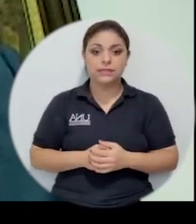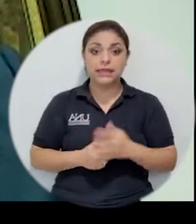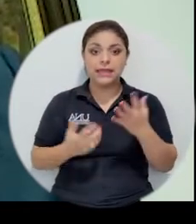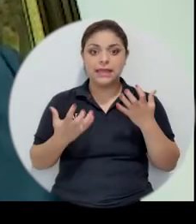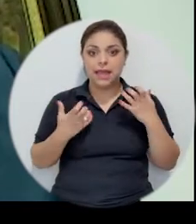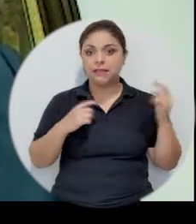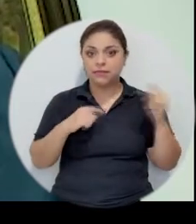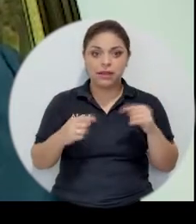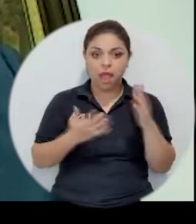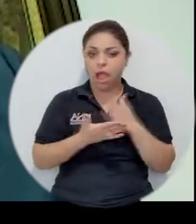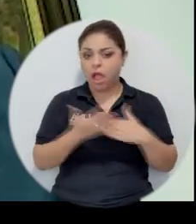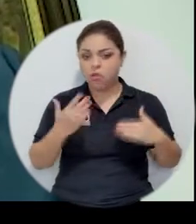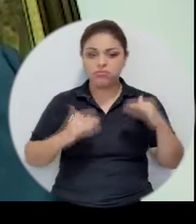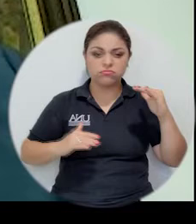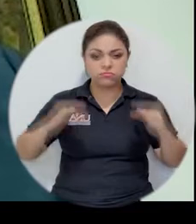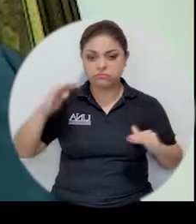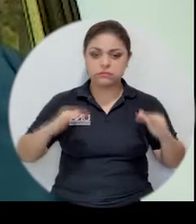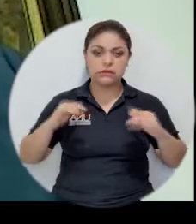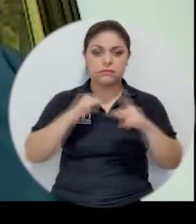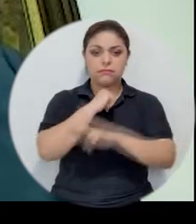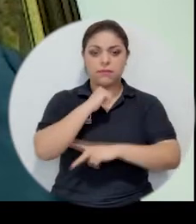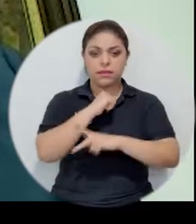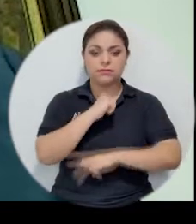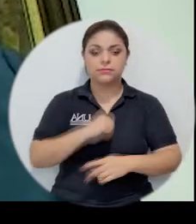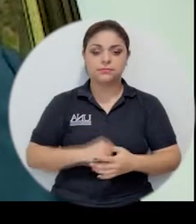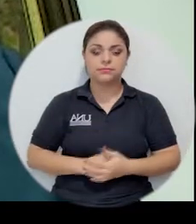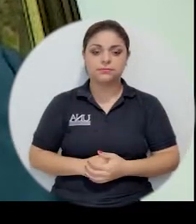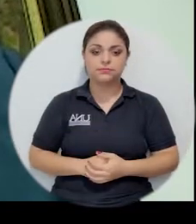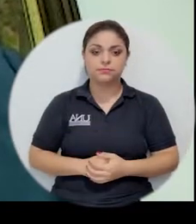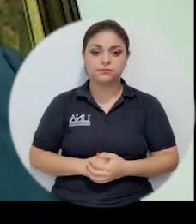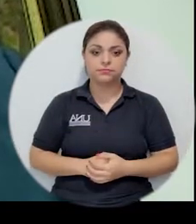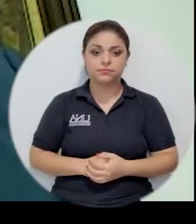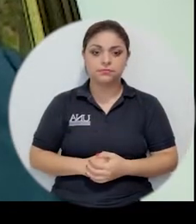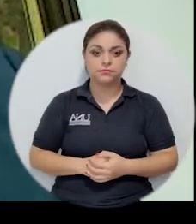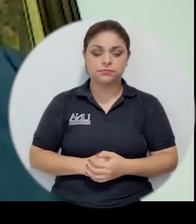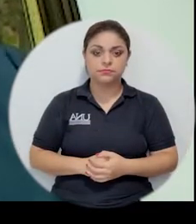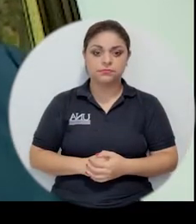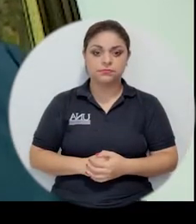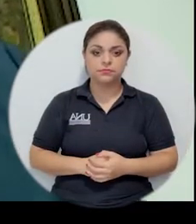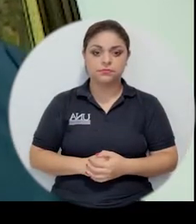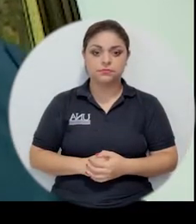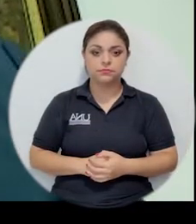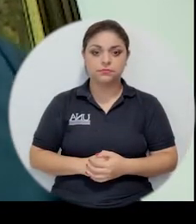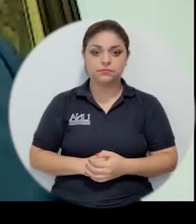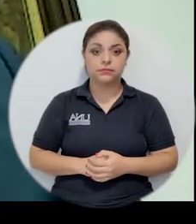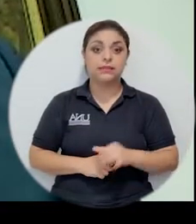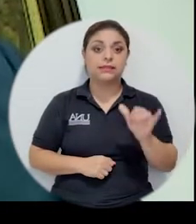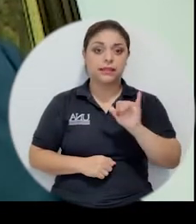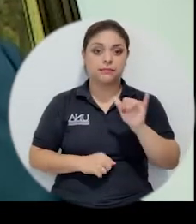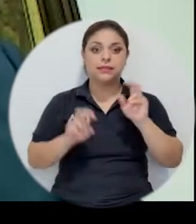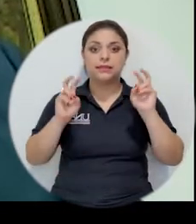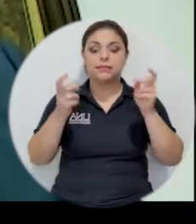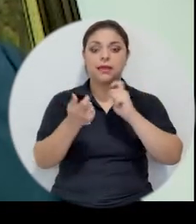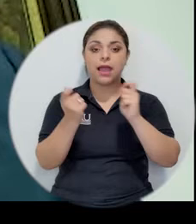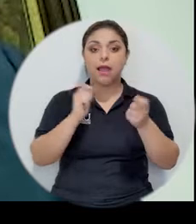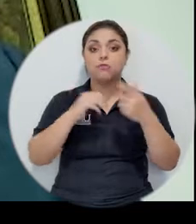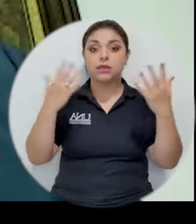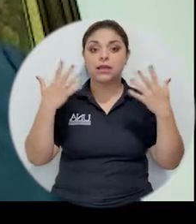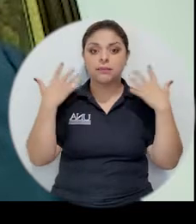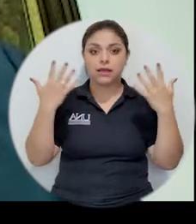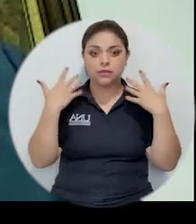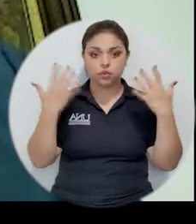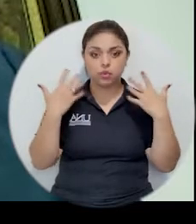yihadista y que quieren causar algún tipo de desestabilización en la región. Y sin dejar de lado el tema del